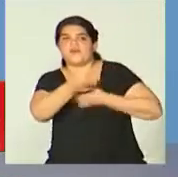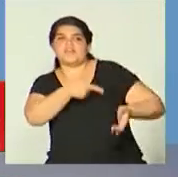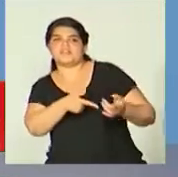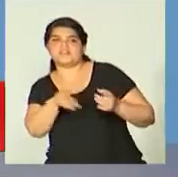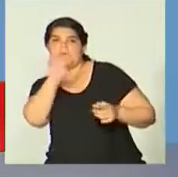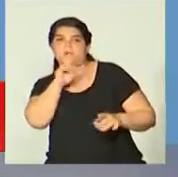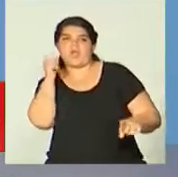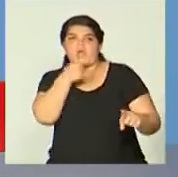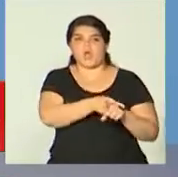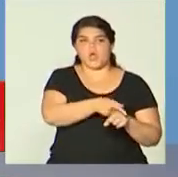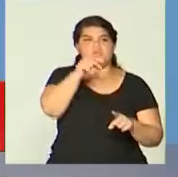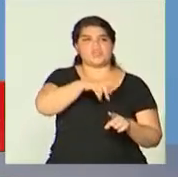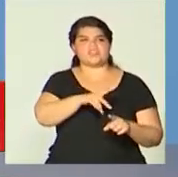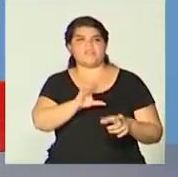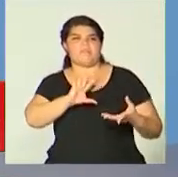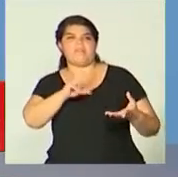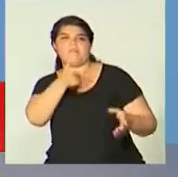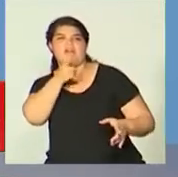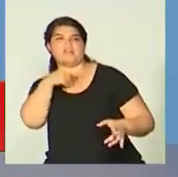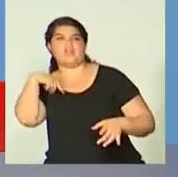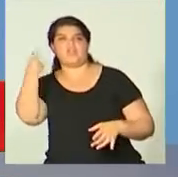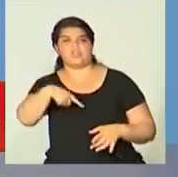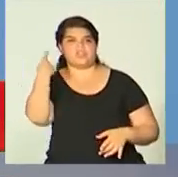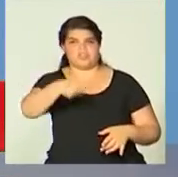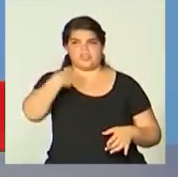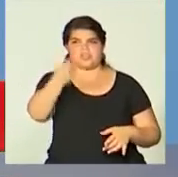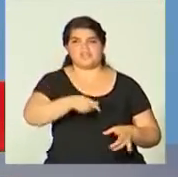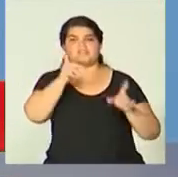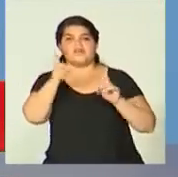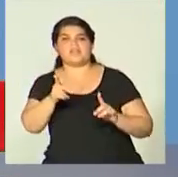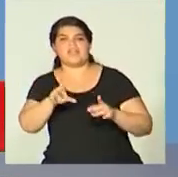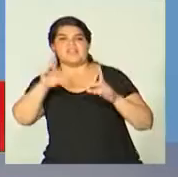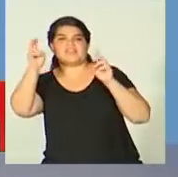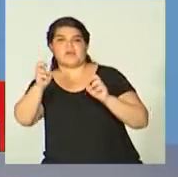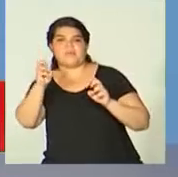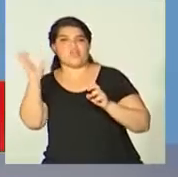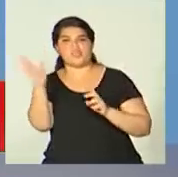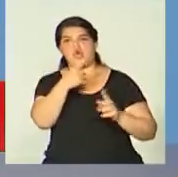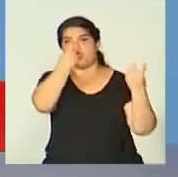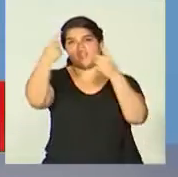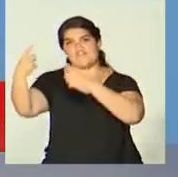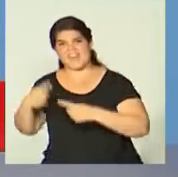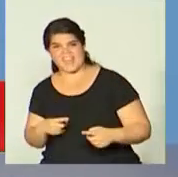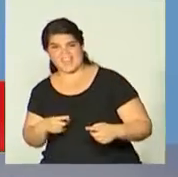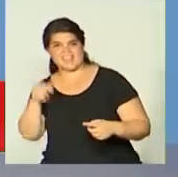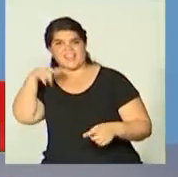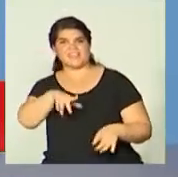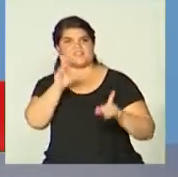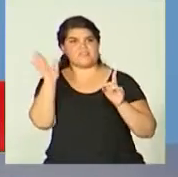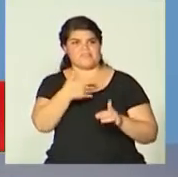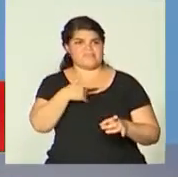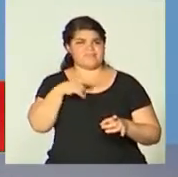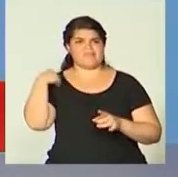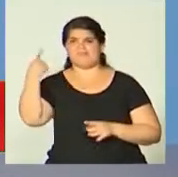está de moda hablar de las cuestiones de diversidad y digo y en esto nos fuimos ajenos ni